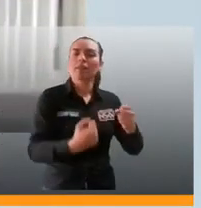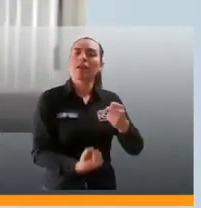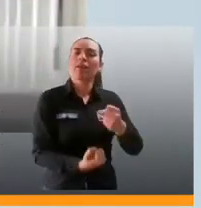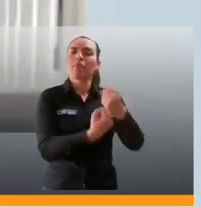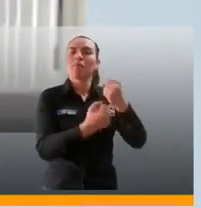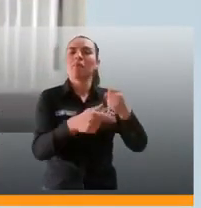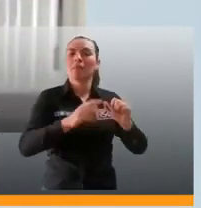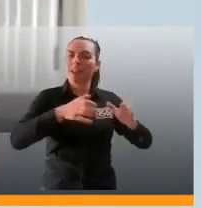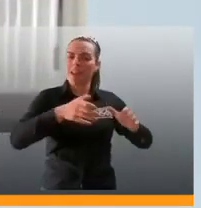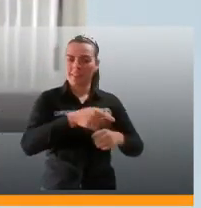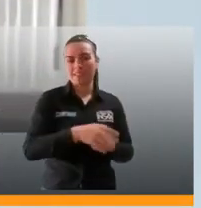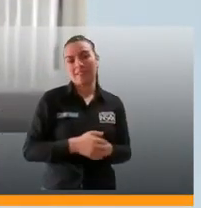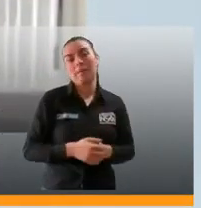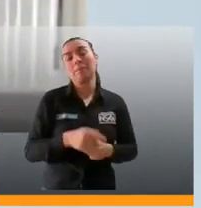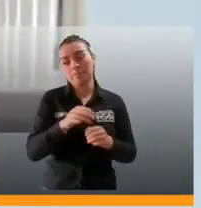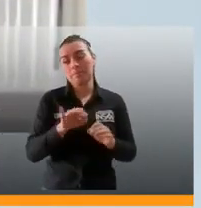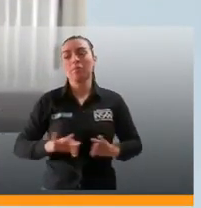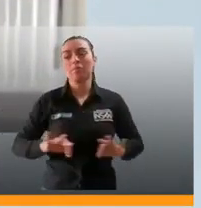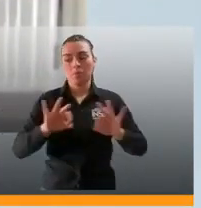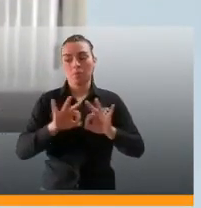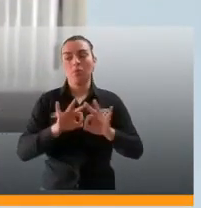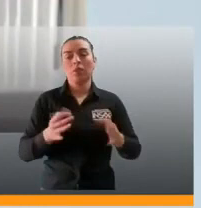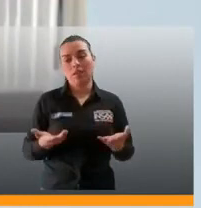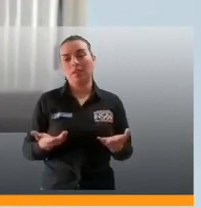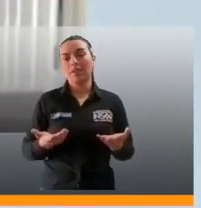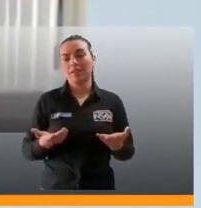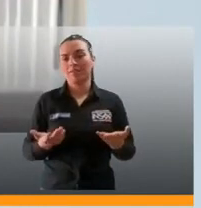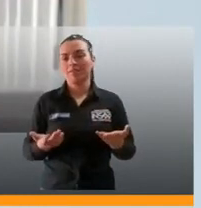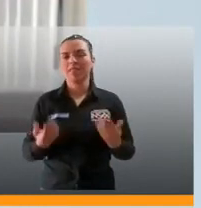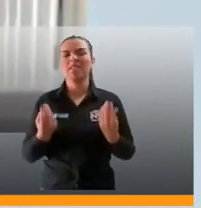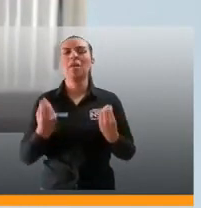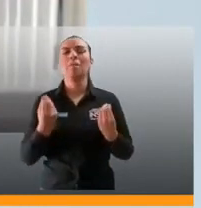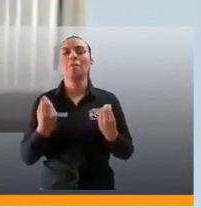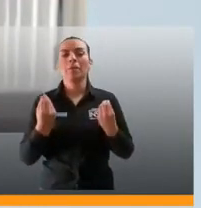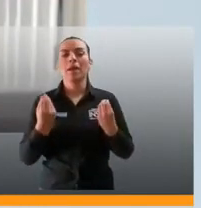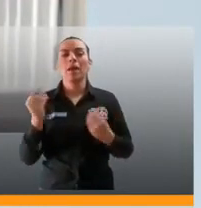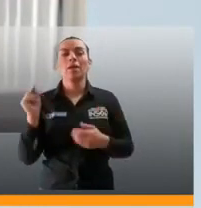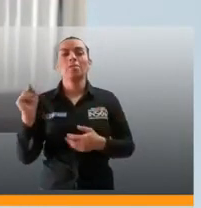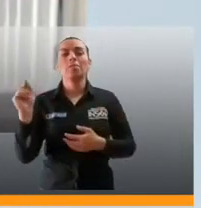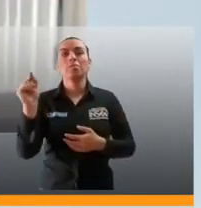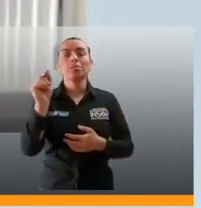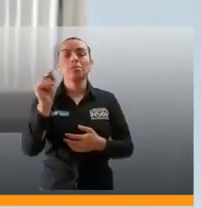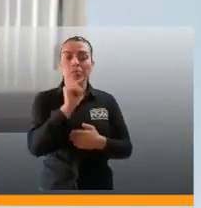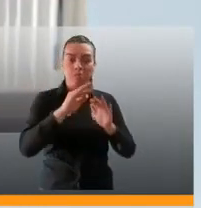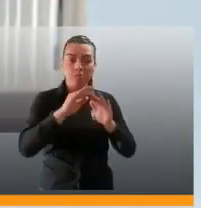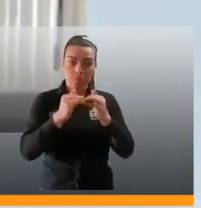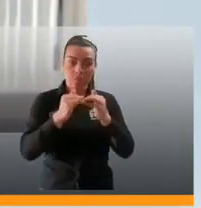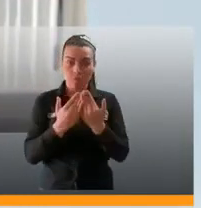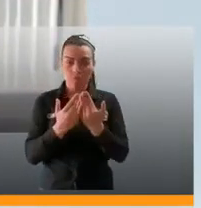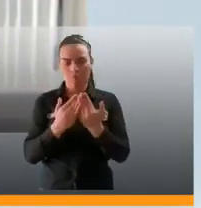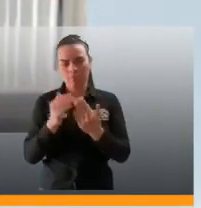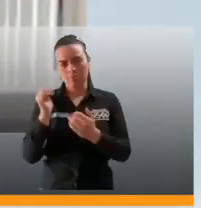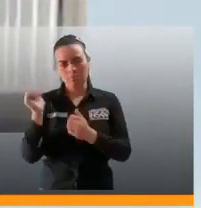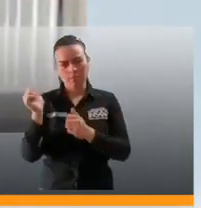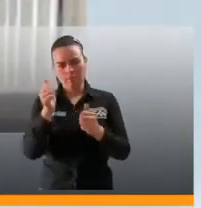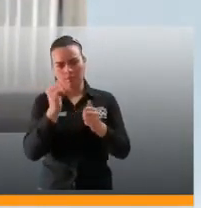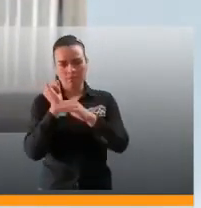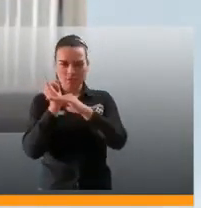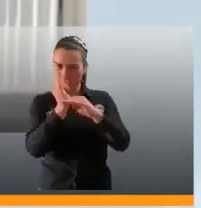ese punto fue muy importante. También que las instituciones se replantearan qué